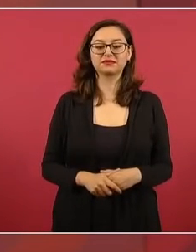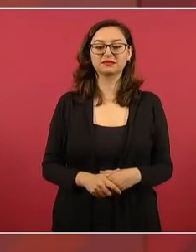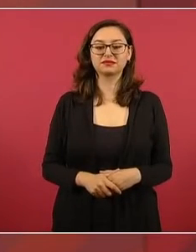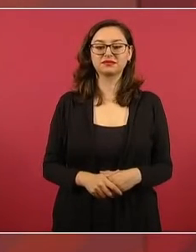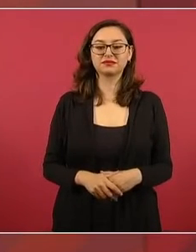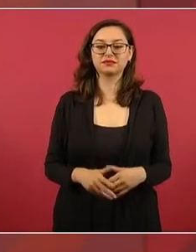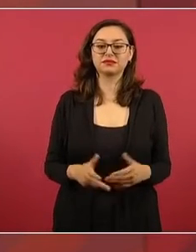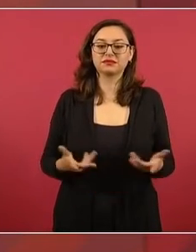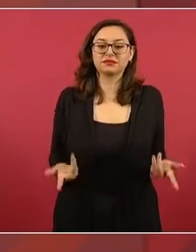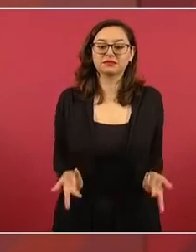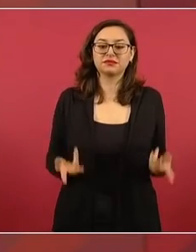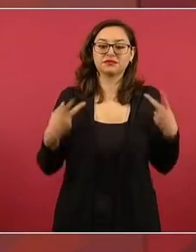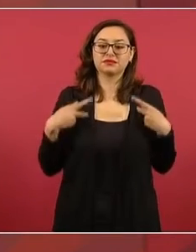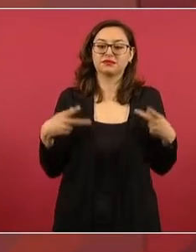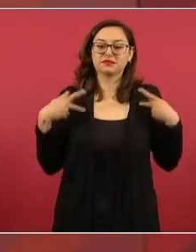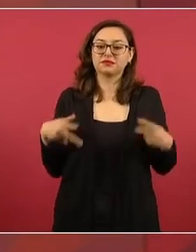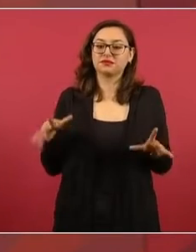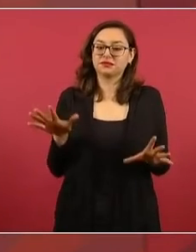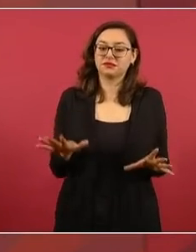nuestro pueblo